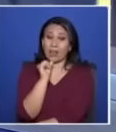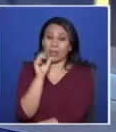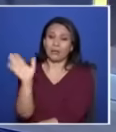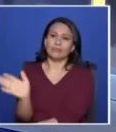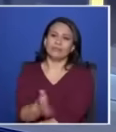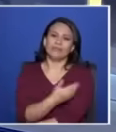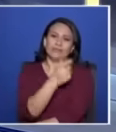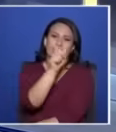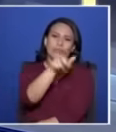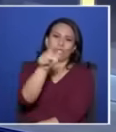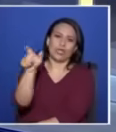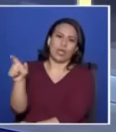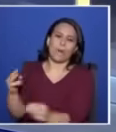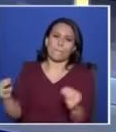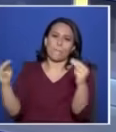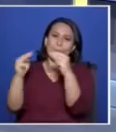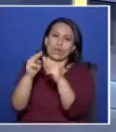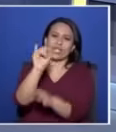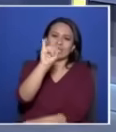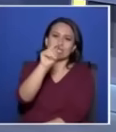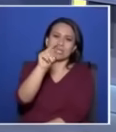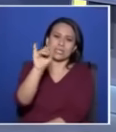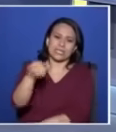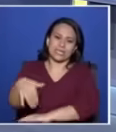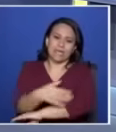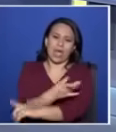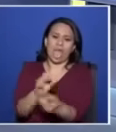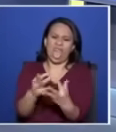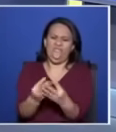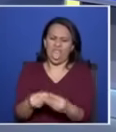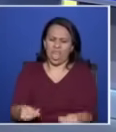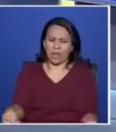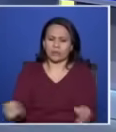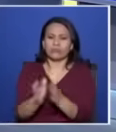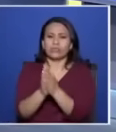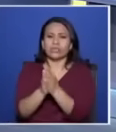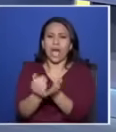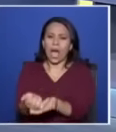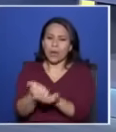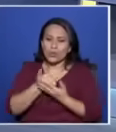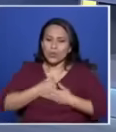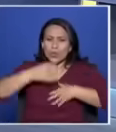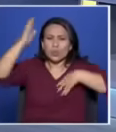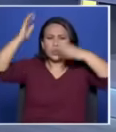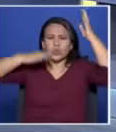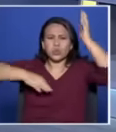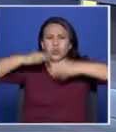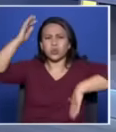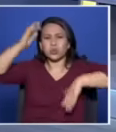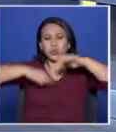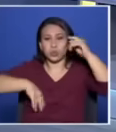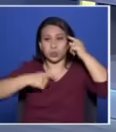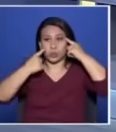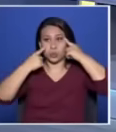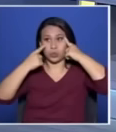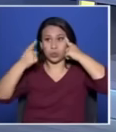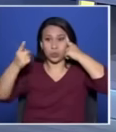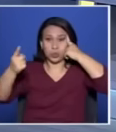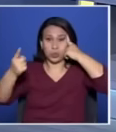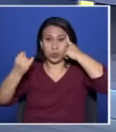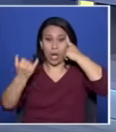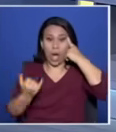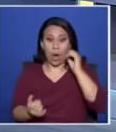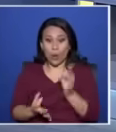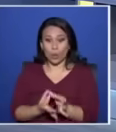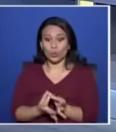habitantes claman también por el arreglo de las calles debido al lodo que se ha formado con las primeras lluvias en un área donde se está realizando la instalación de